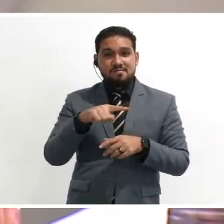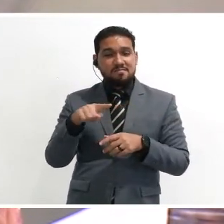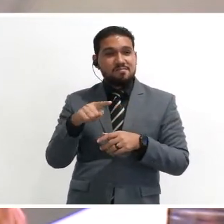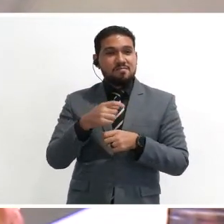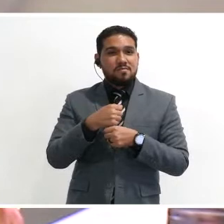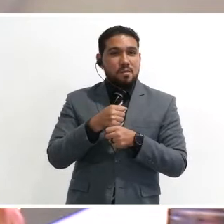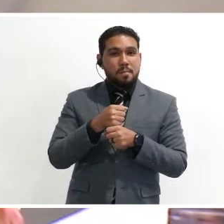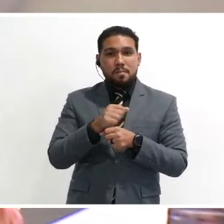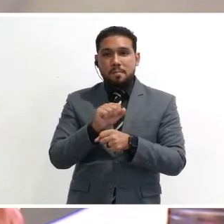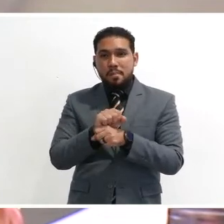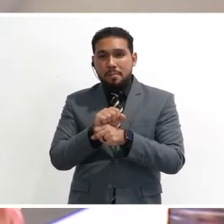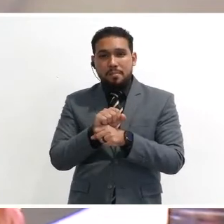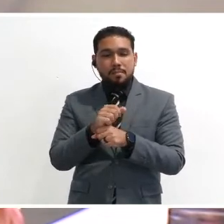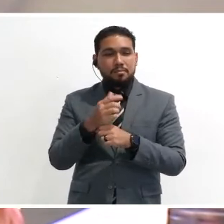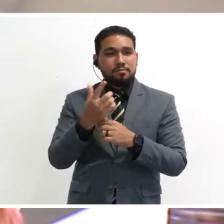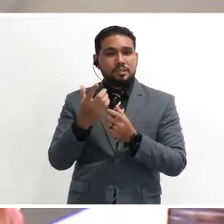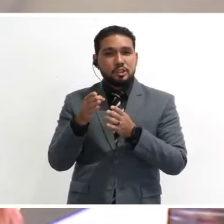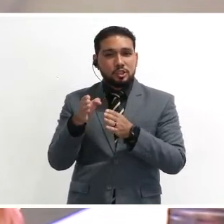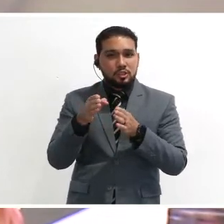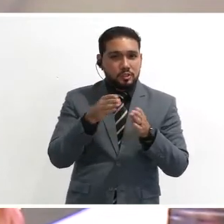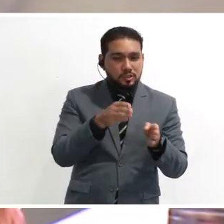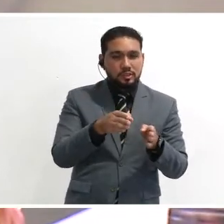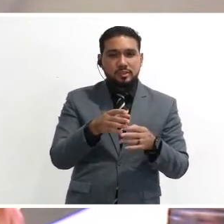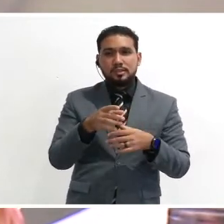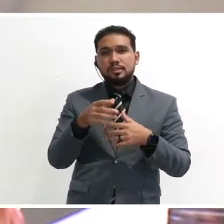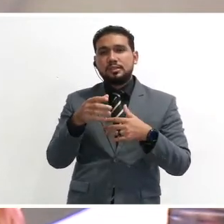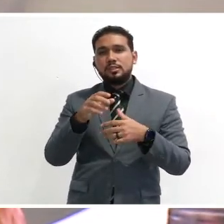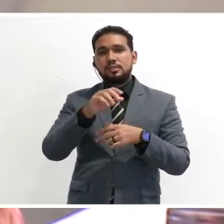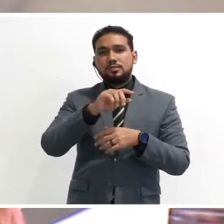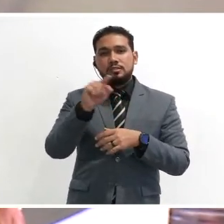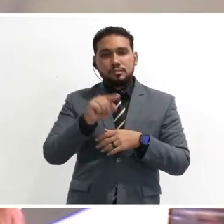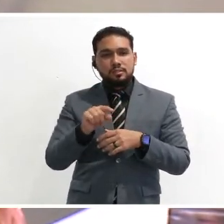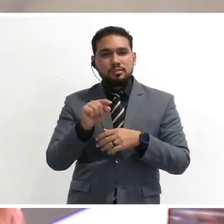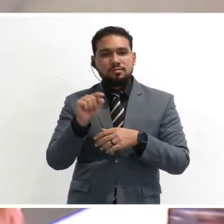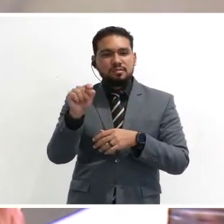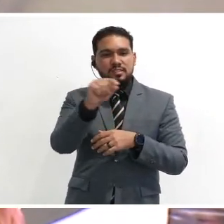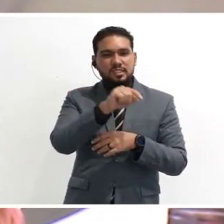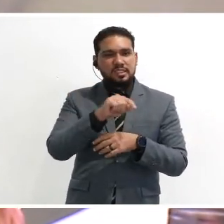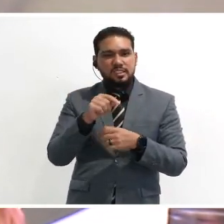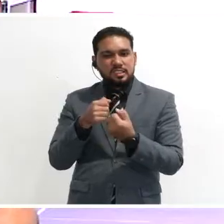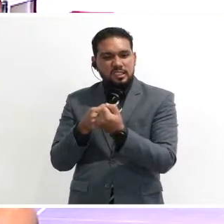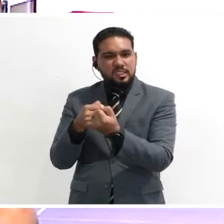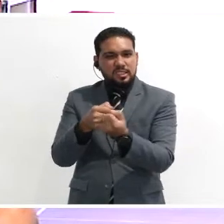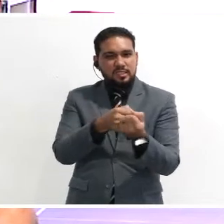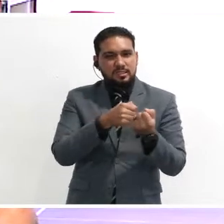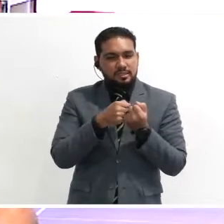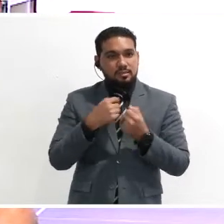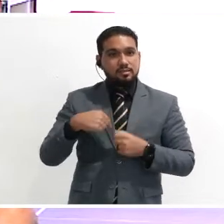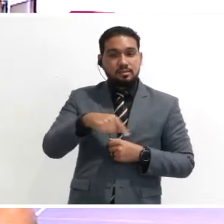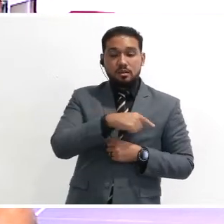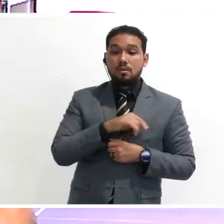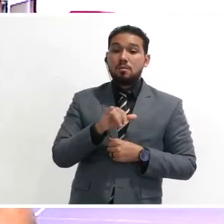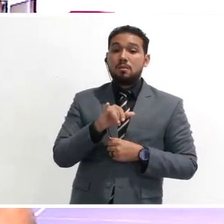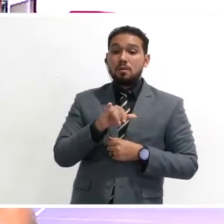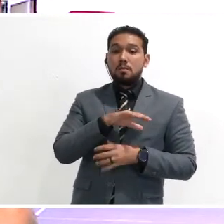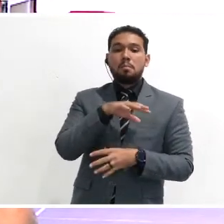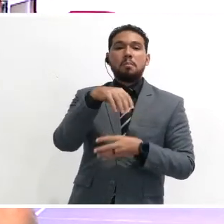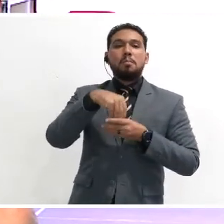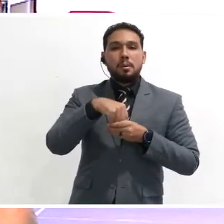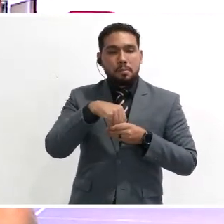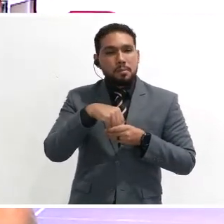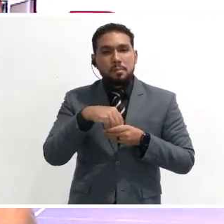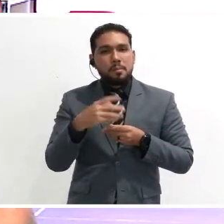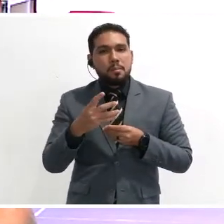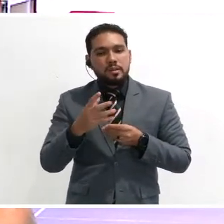nosotros que nos dedicamos a la formación del talento, pues nos compromete, ¿verdad?, de manera muy, muy especial el